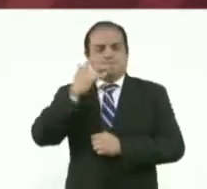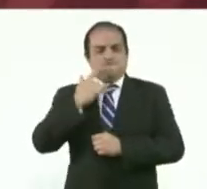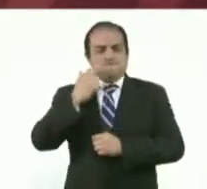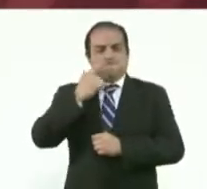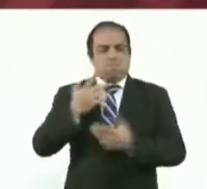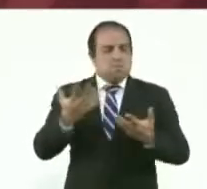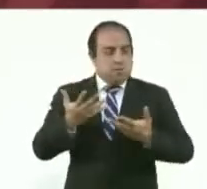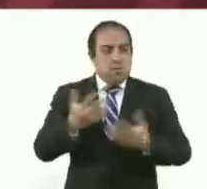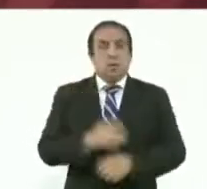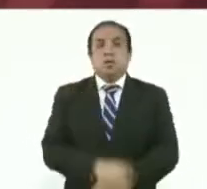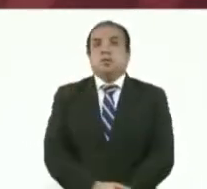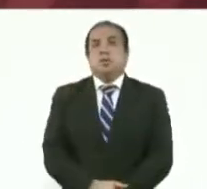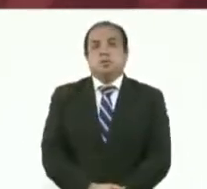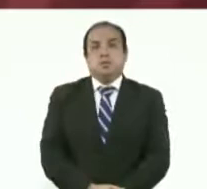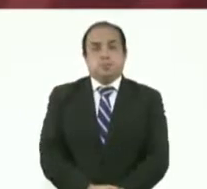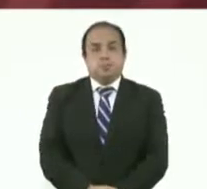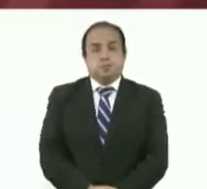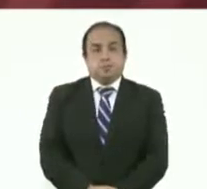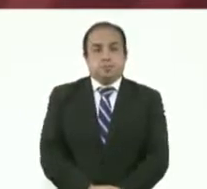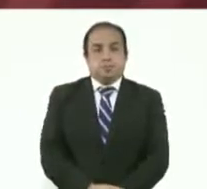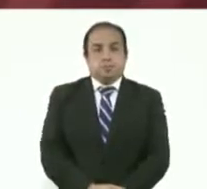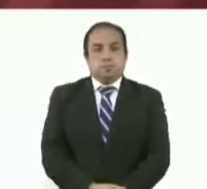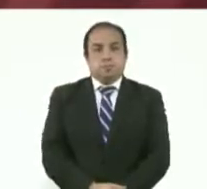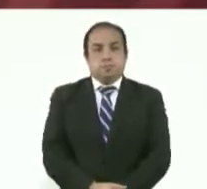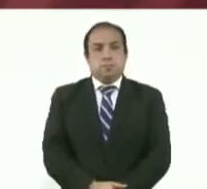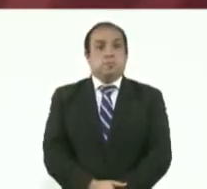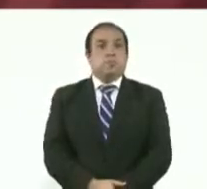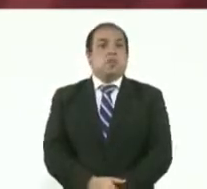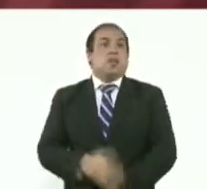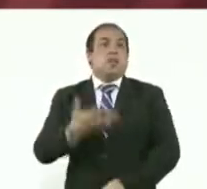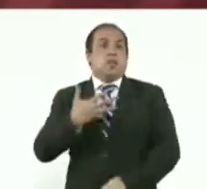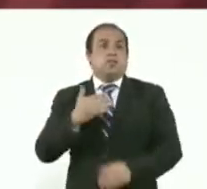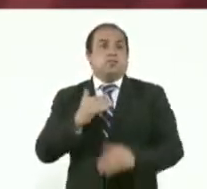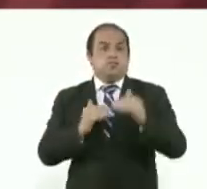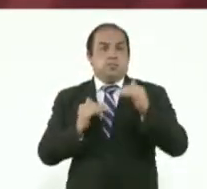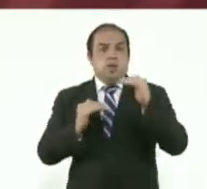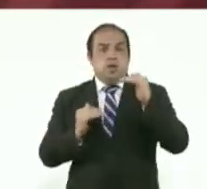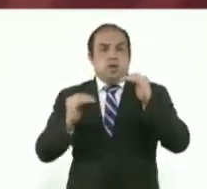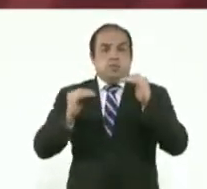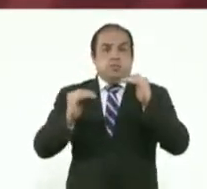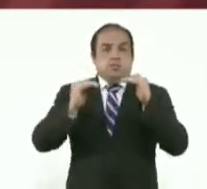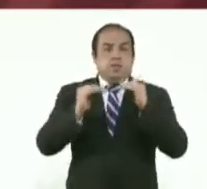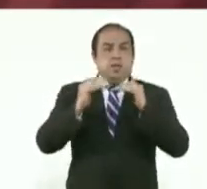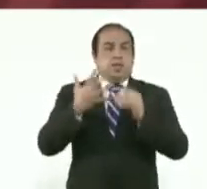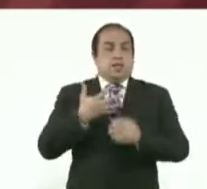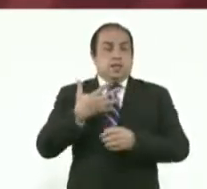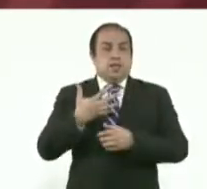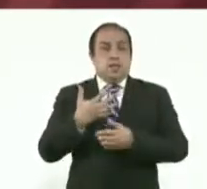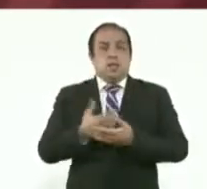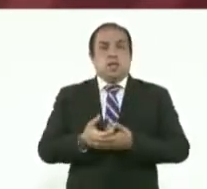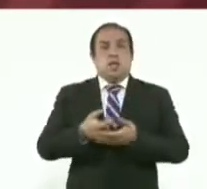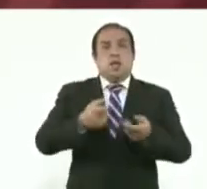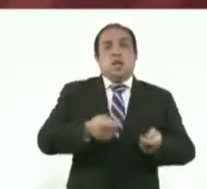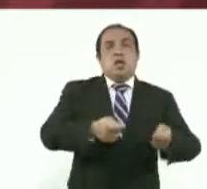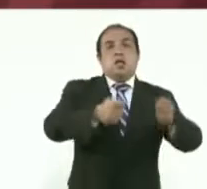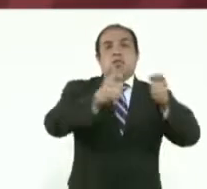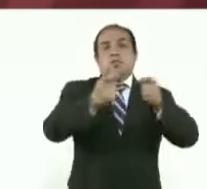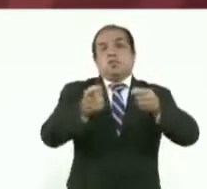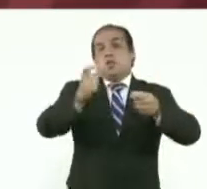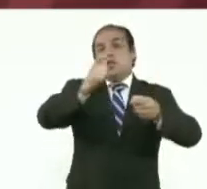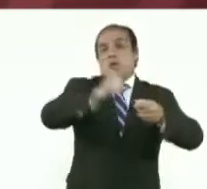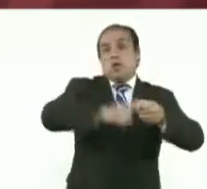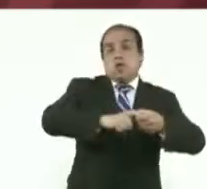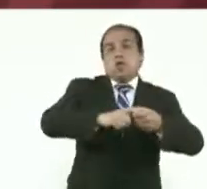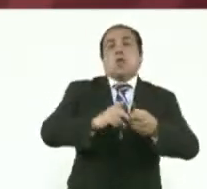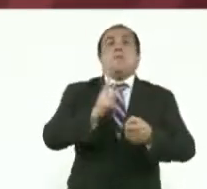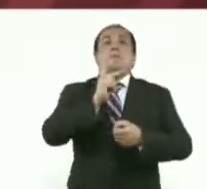esfuerzo para que se compense lo que se tiene por ingresos de exportación de petróleo